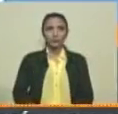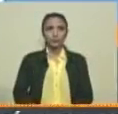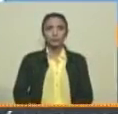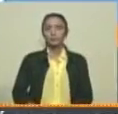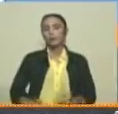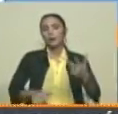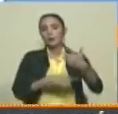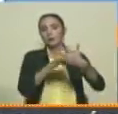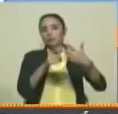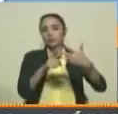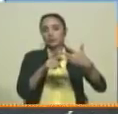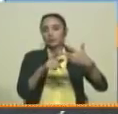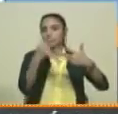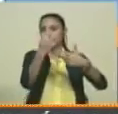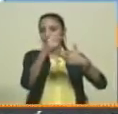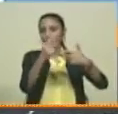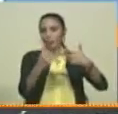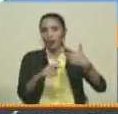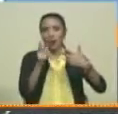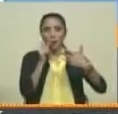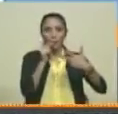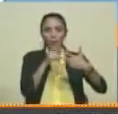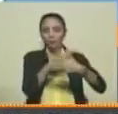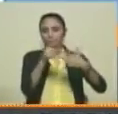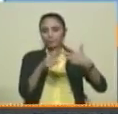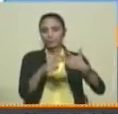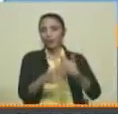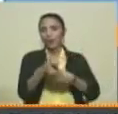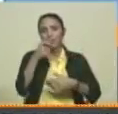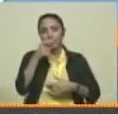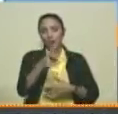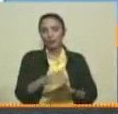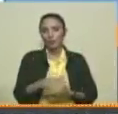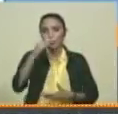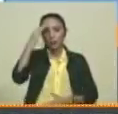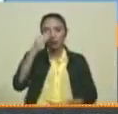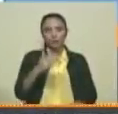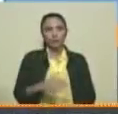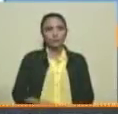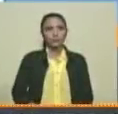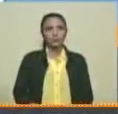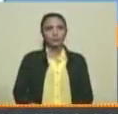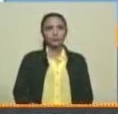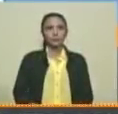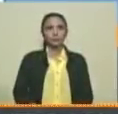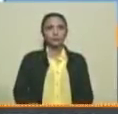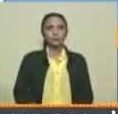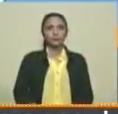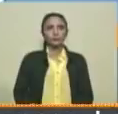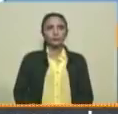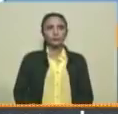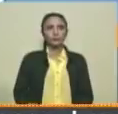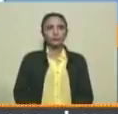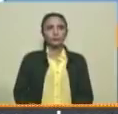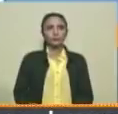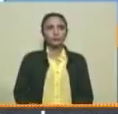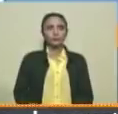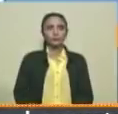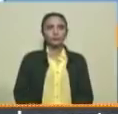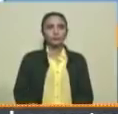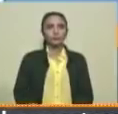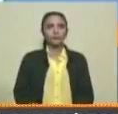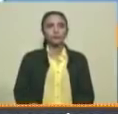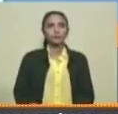Remigio Ceballos, comandante estratégico operacional, donde esté el ministro